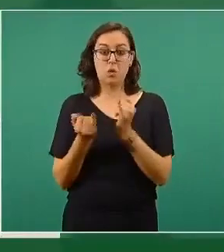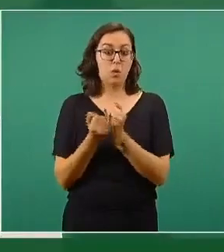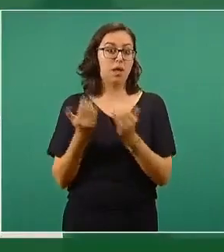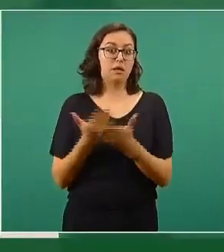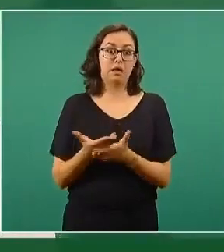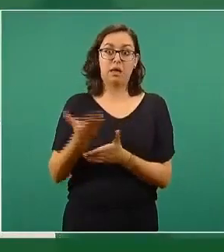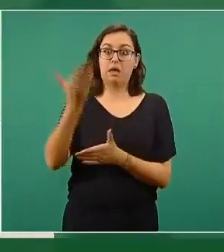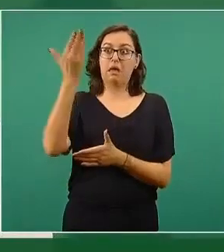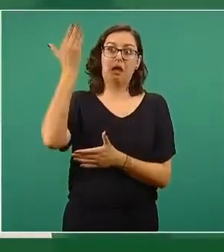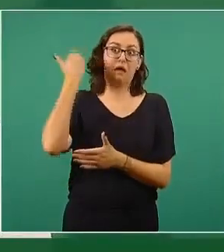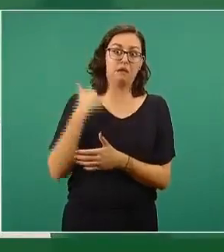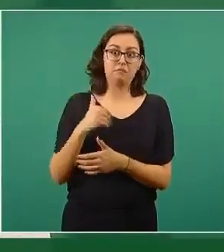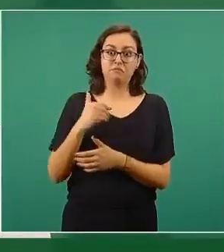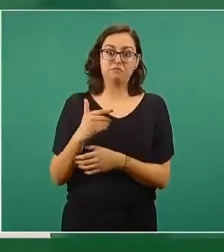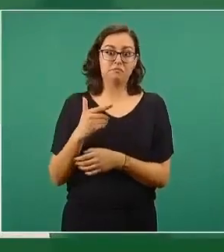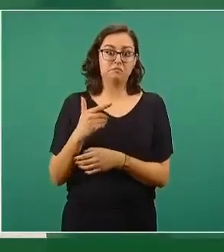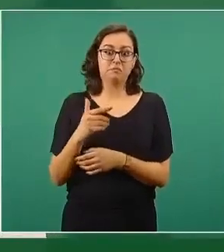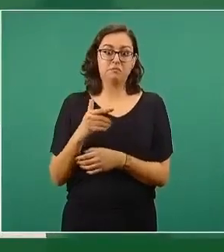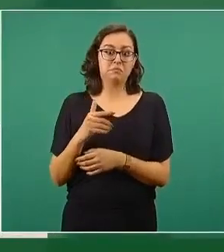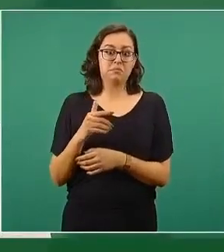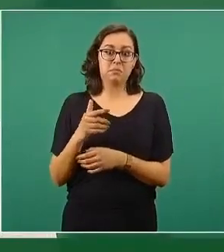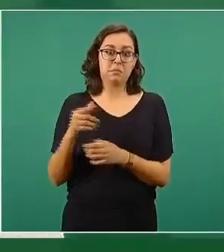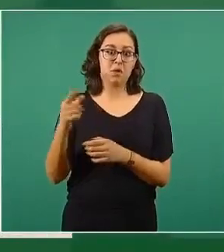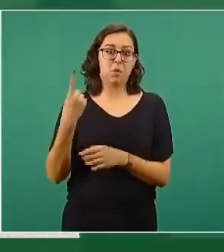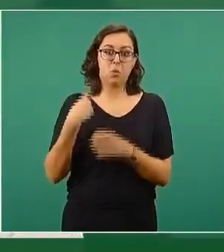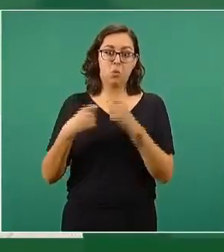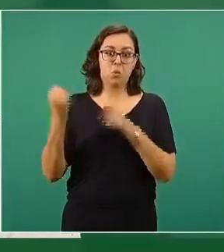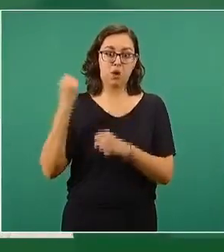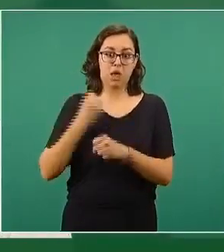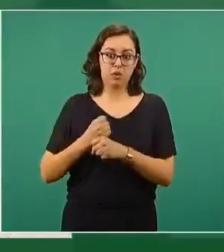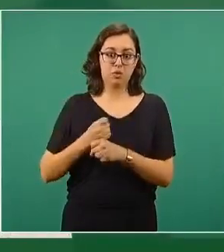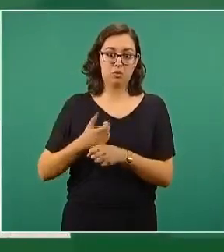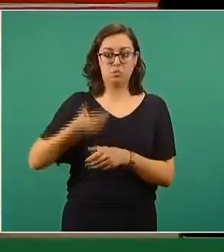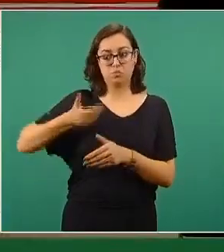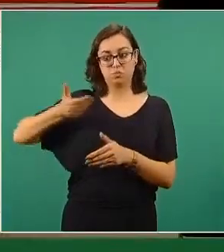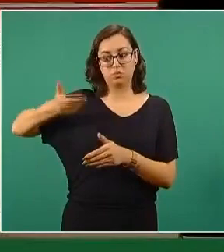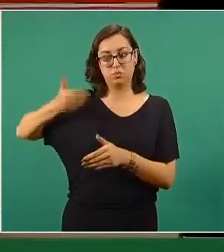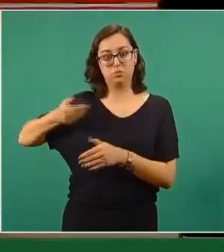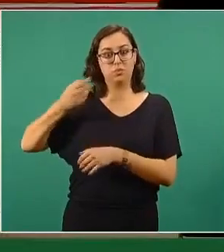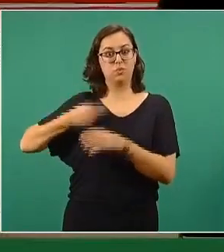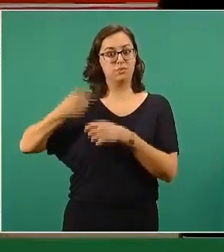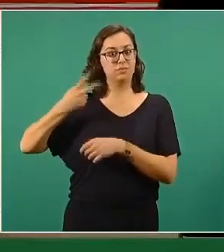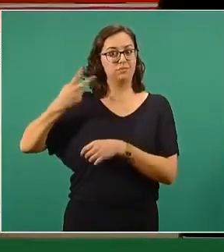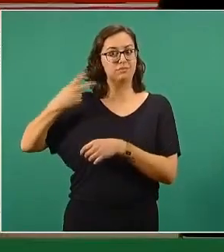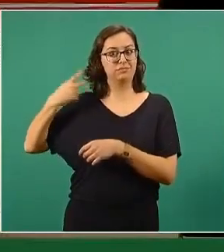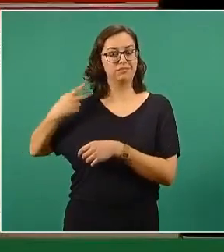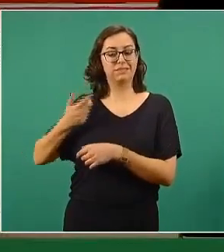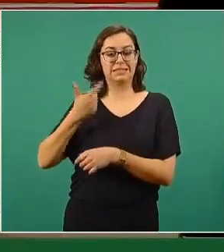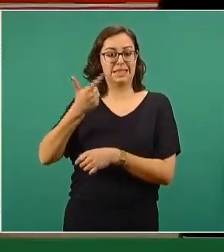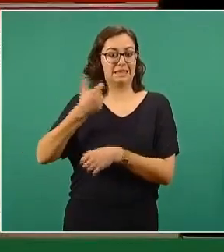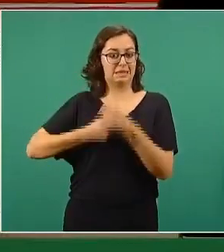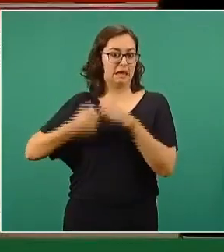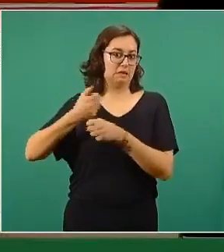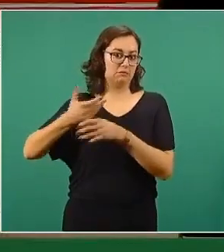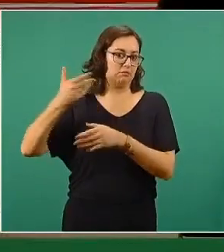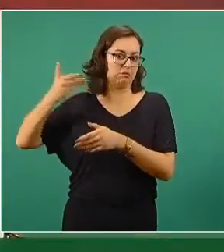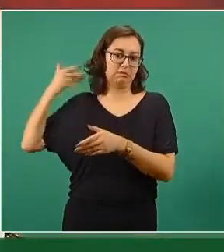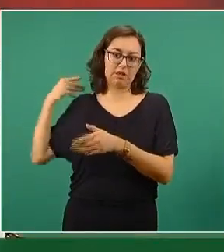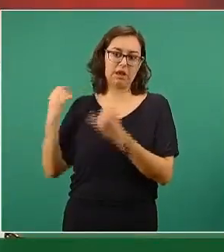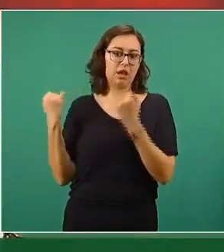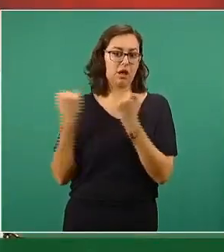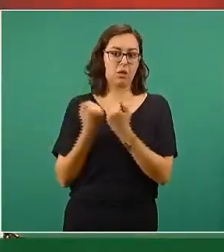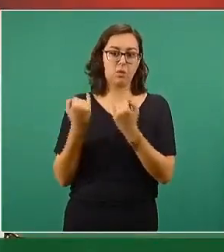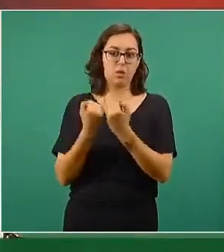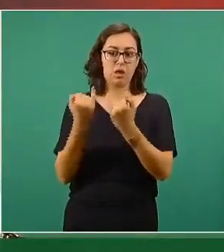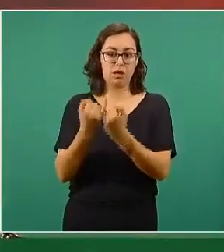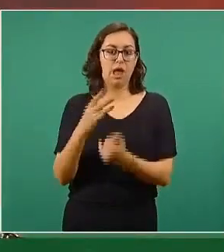tuvimos en fecha semejante, en el mes de mayo, en promedio de los últimos 7 años. El informe lo seguiremos haciendo público y está